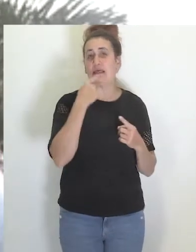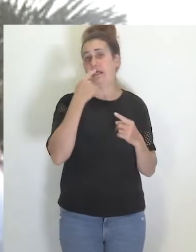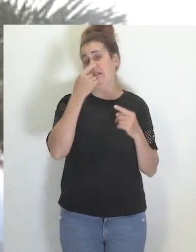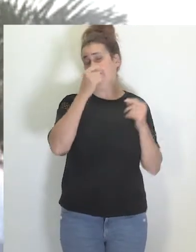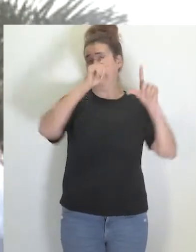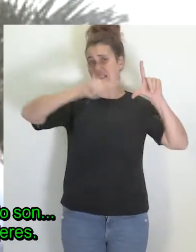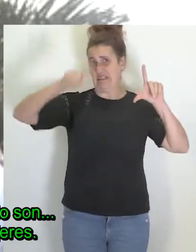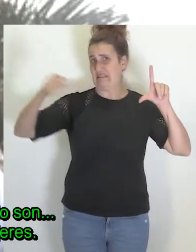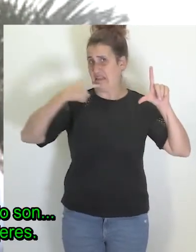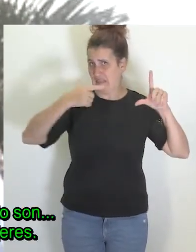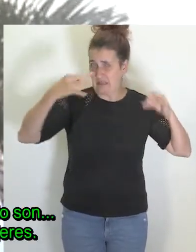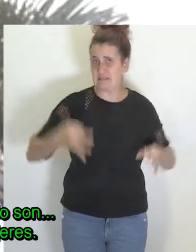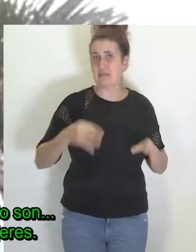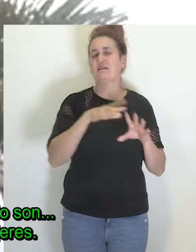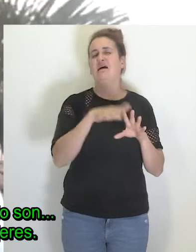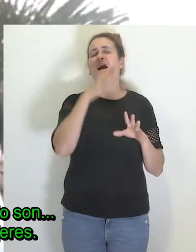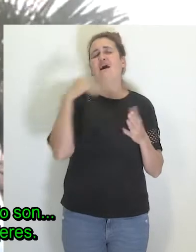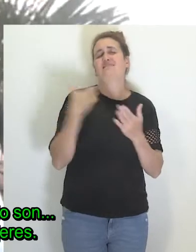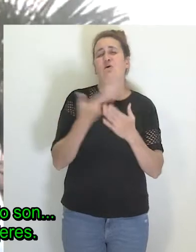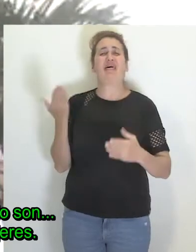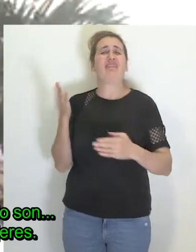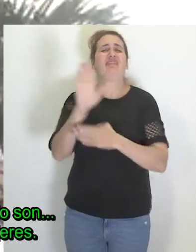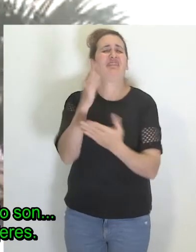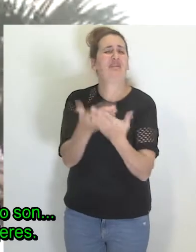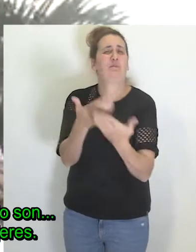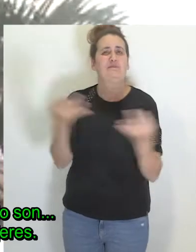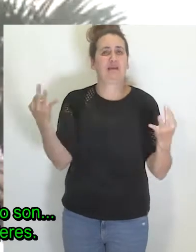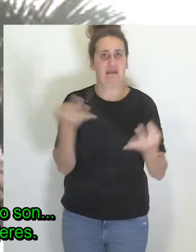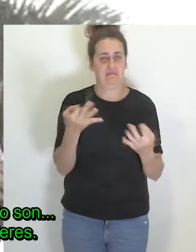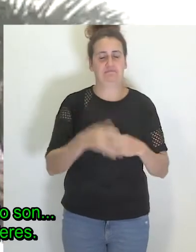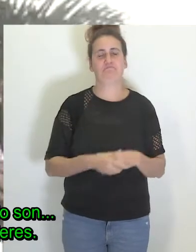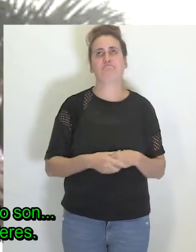estadísticas, realmente lo que van demostrando son,